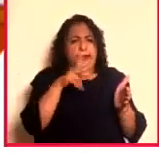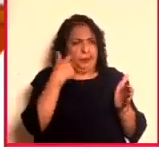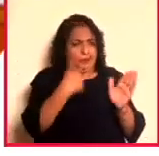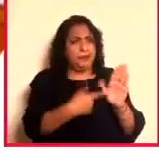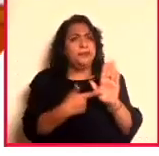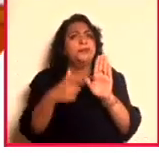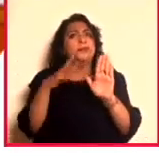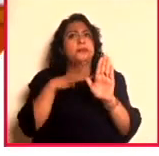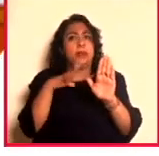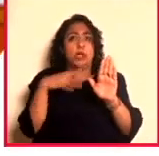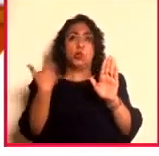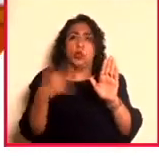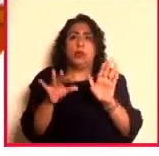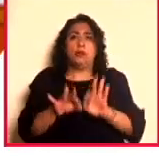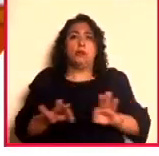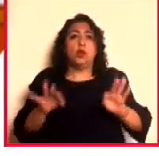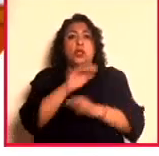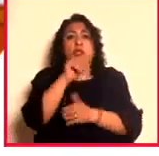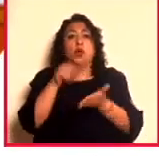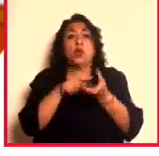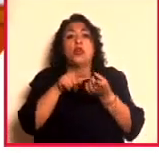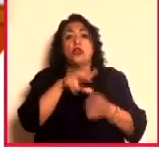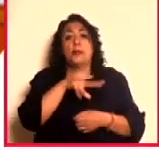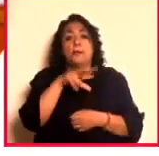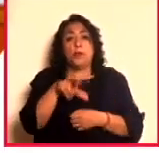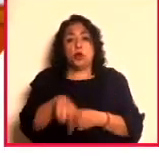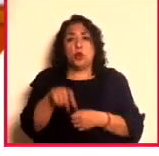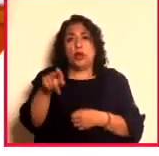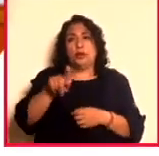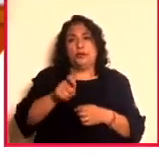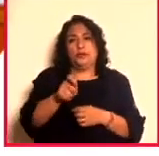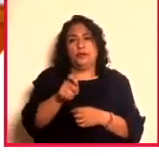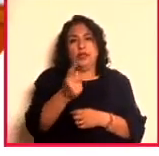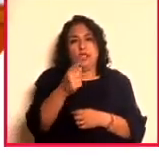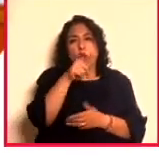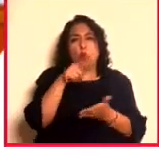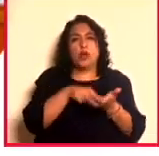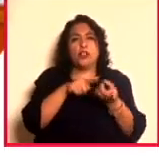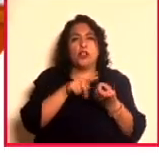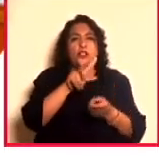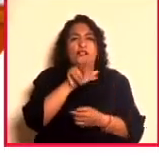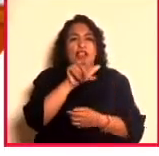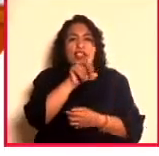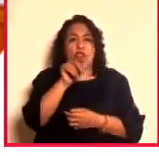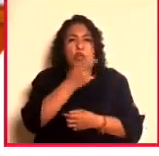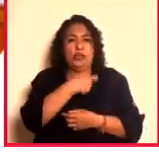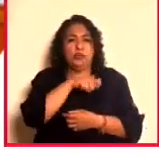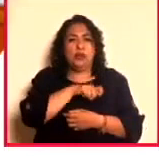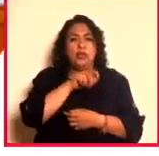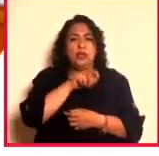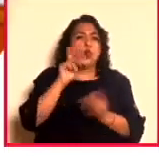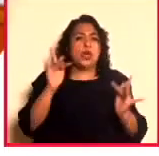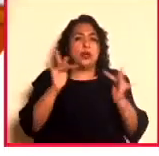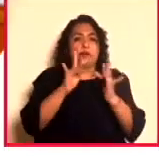cosas muy importantes en Portugal. Para Canal 22, desde Valladolid, España, Francina Islas, corresponsal.